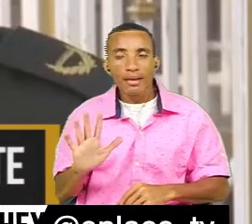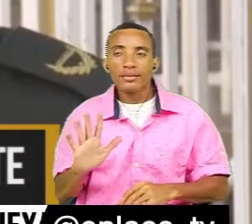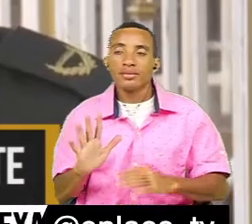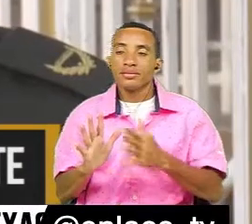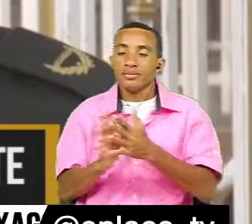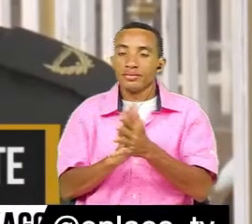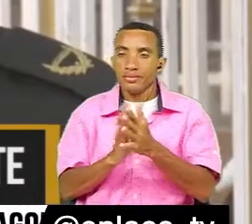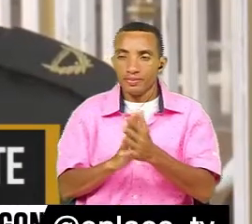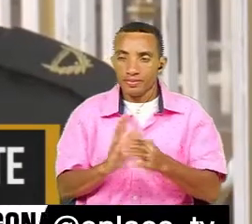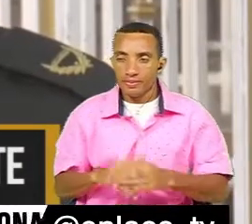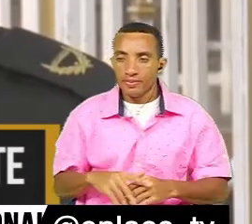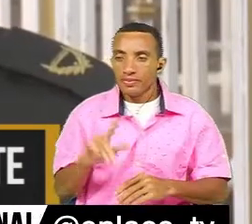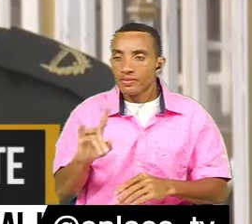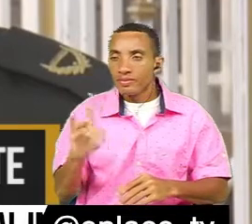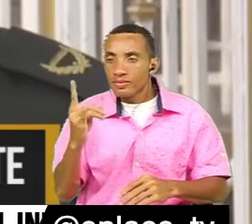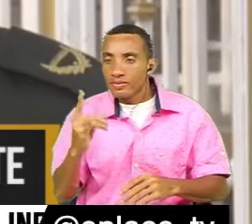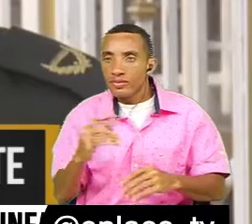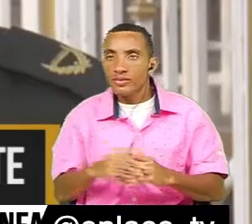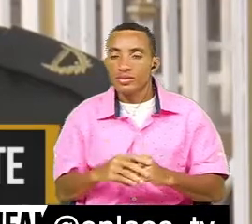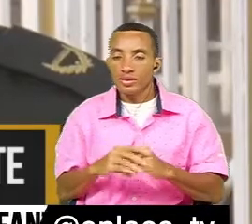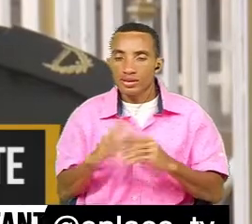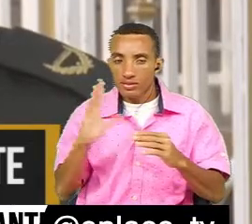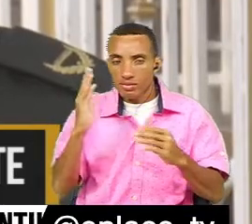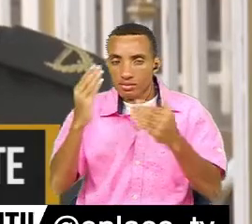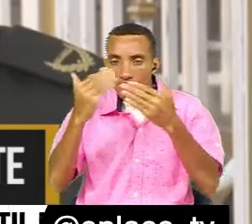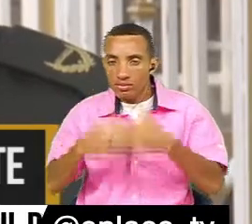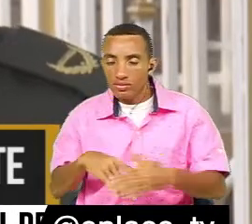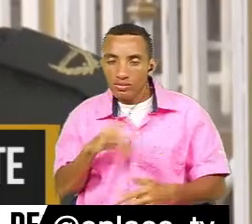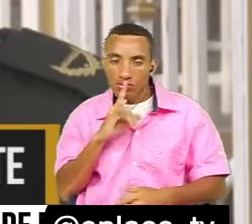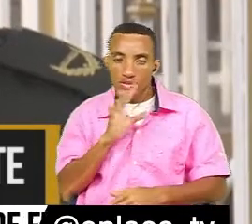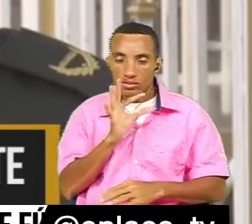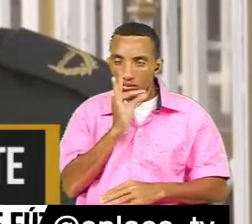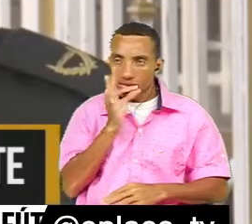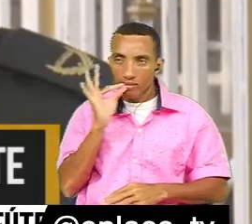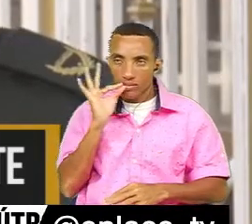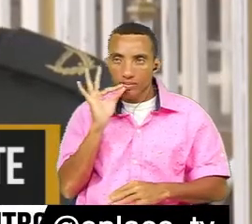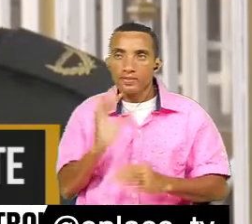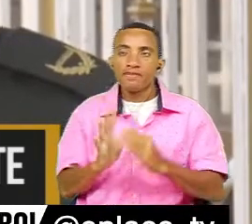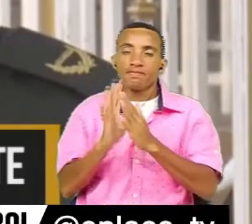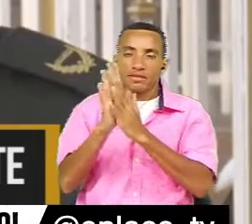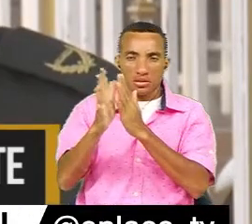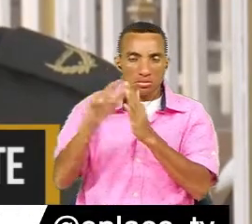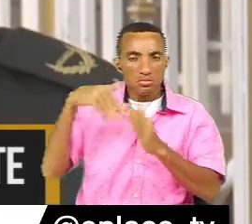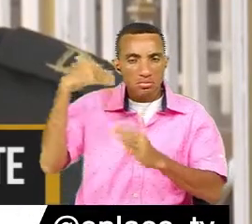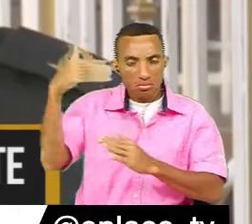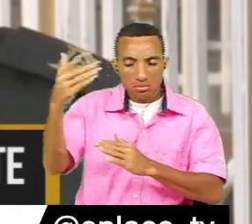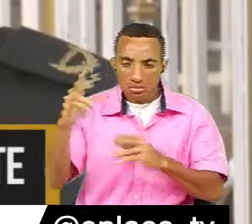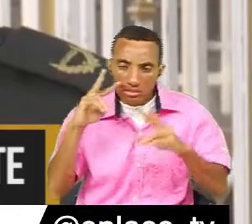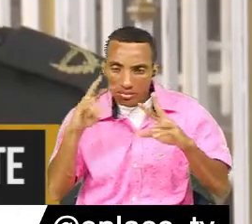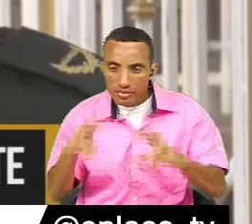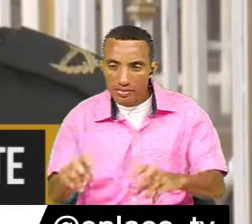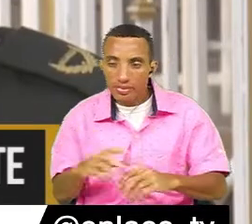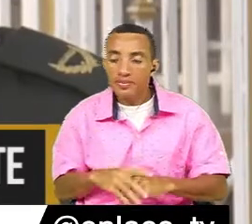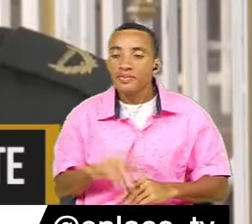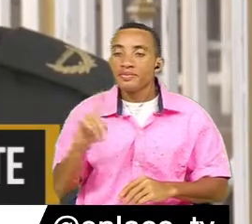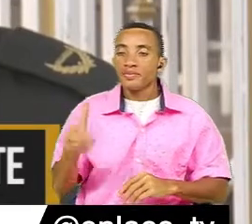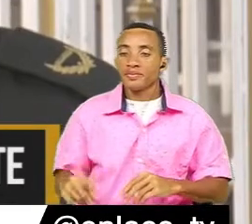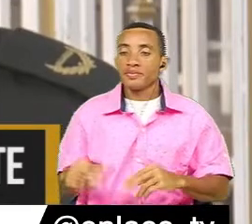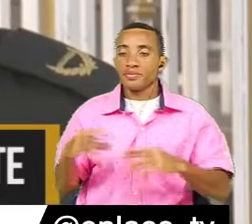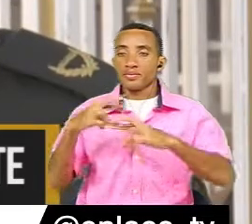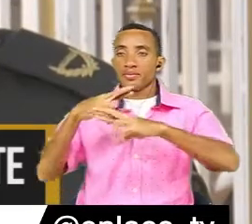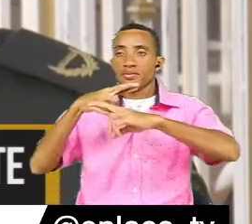también a una reserva dentro del caso que se está llevando. Próximo pues a ser analizado por parte de medicina legal y así